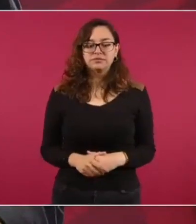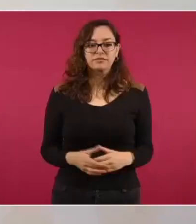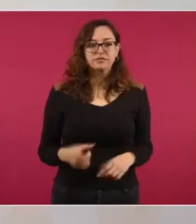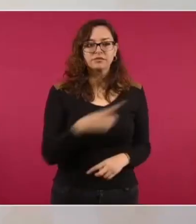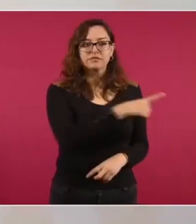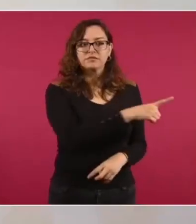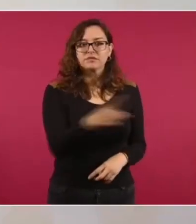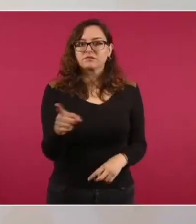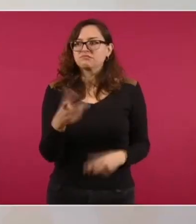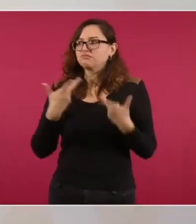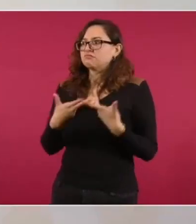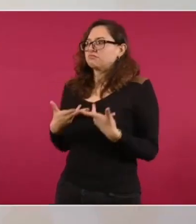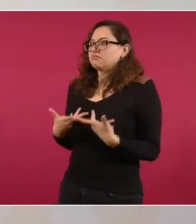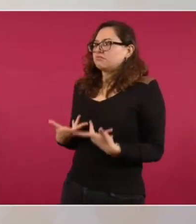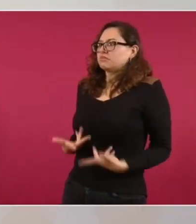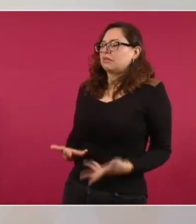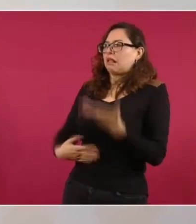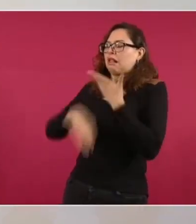maltratándolas.